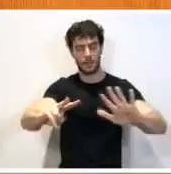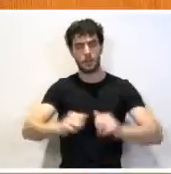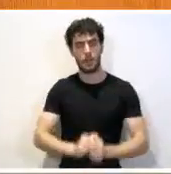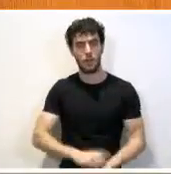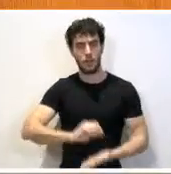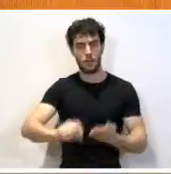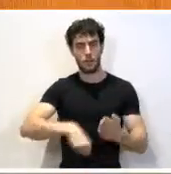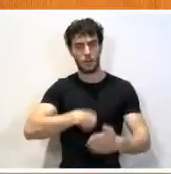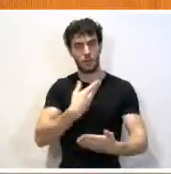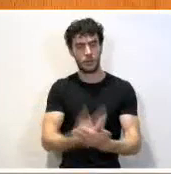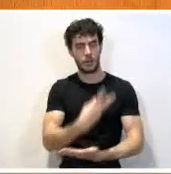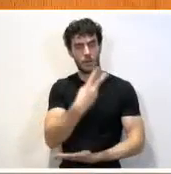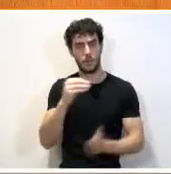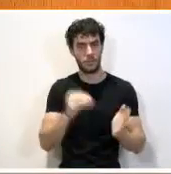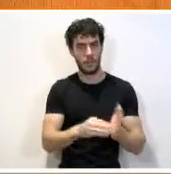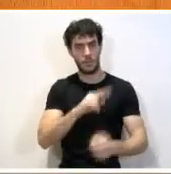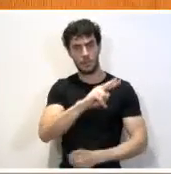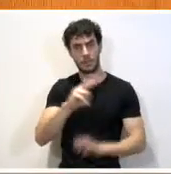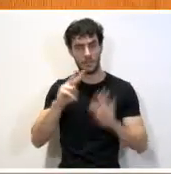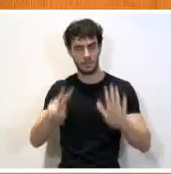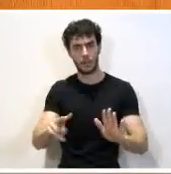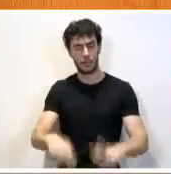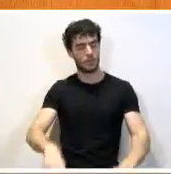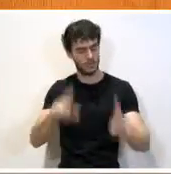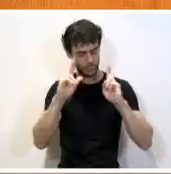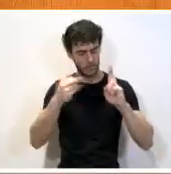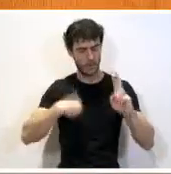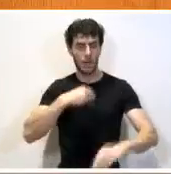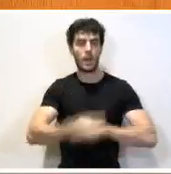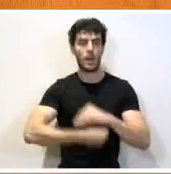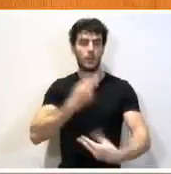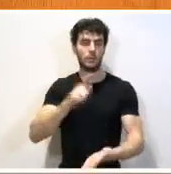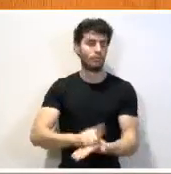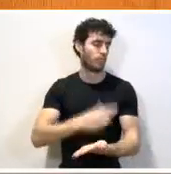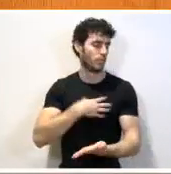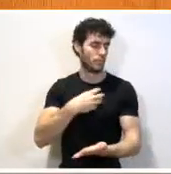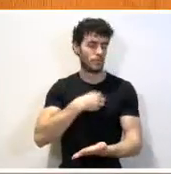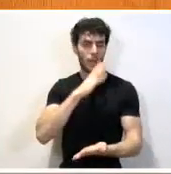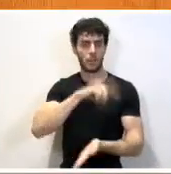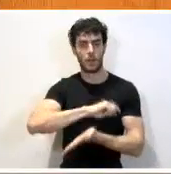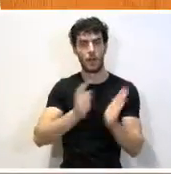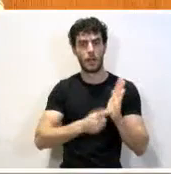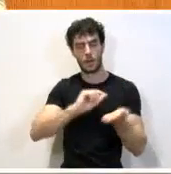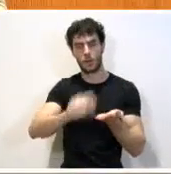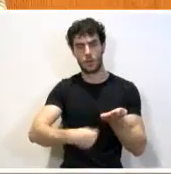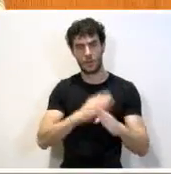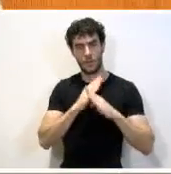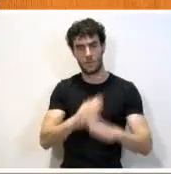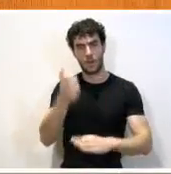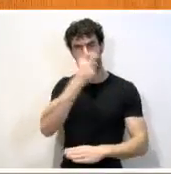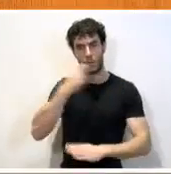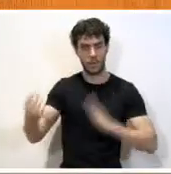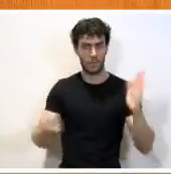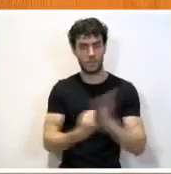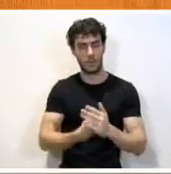el 2027 que afortunadamente ya no van a poder volver a hacer, porque afortunadamente la Ley de Contratos establece una duración